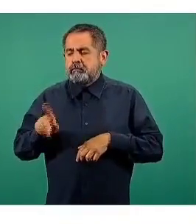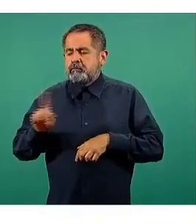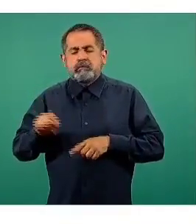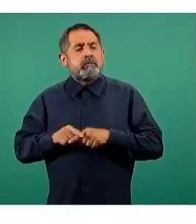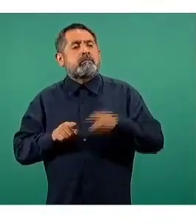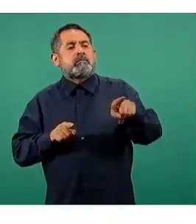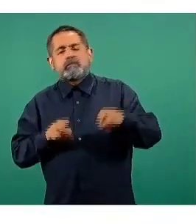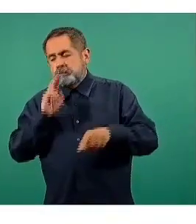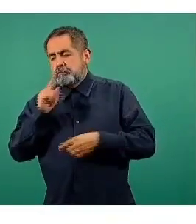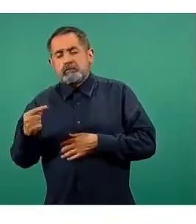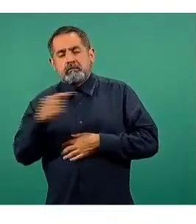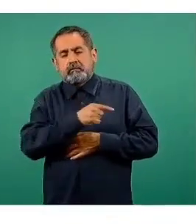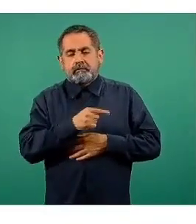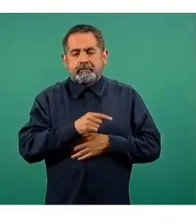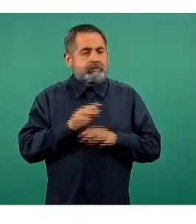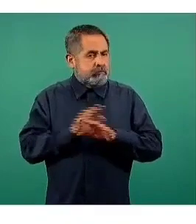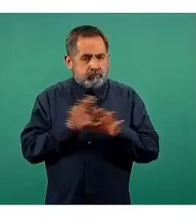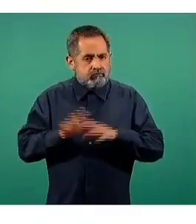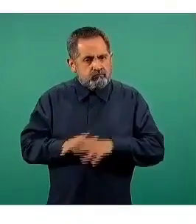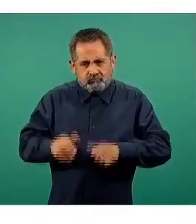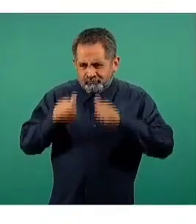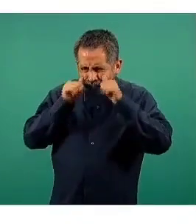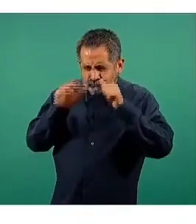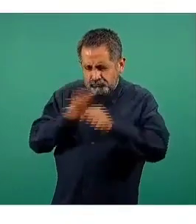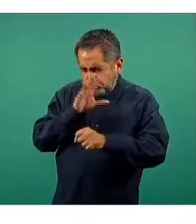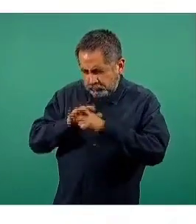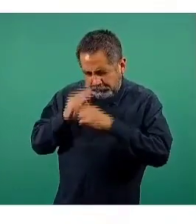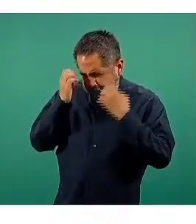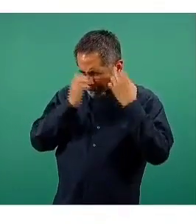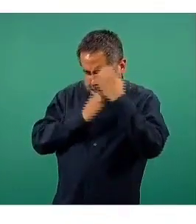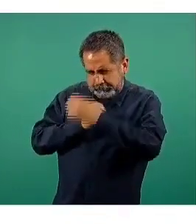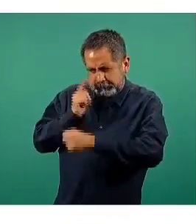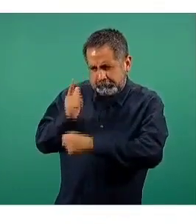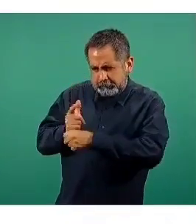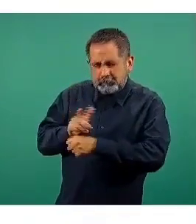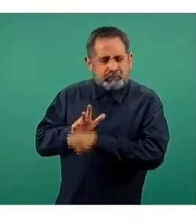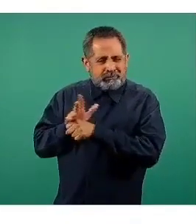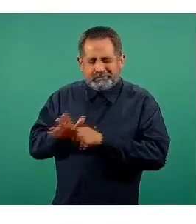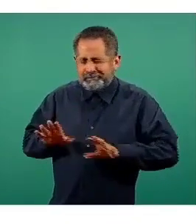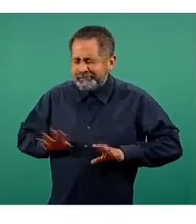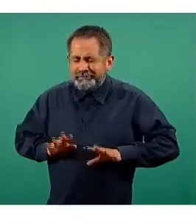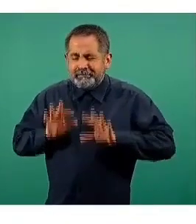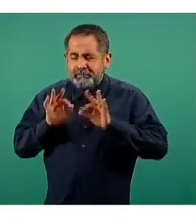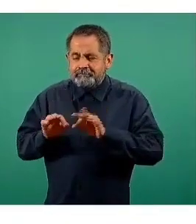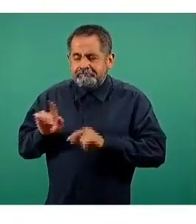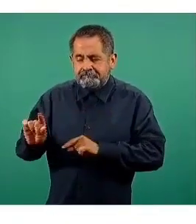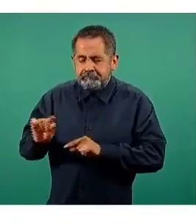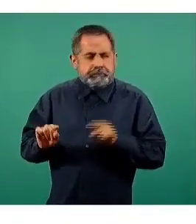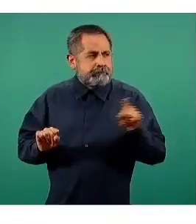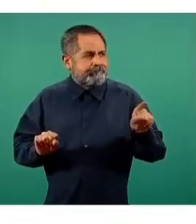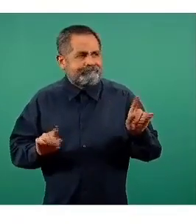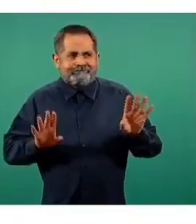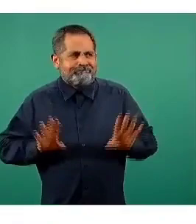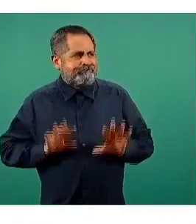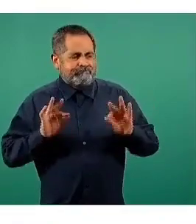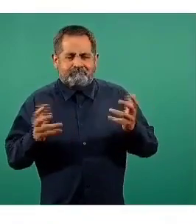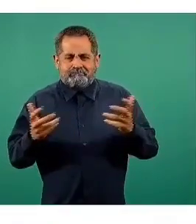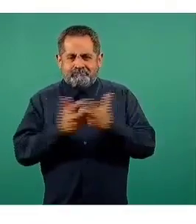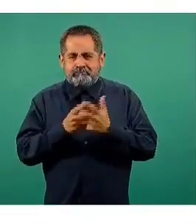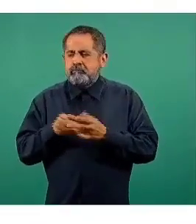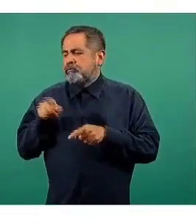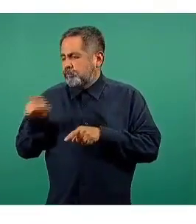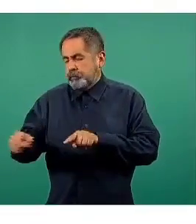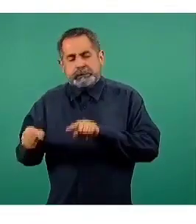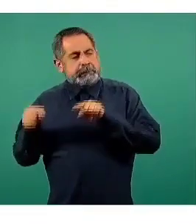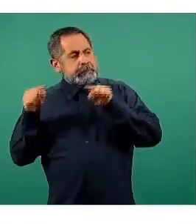contrarreferir a los pacientes, sino lograr identificar cuáles son los sitios más adecuados para que esta atención